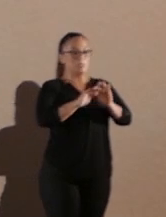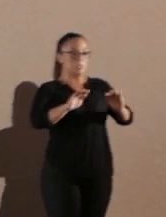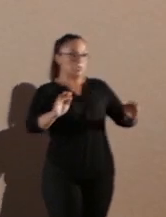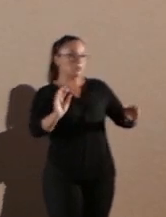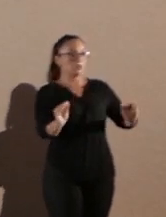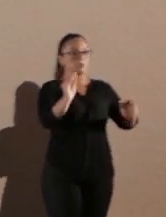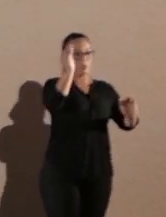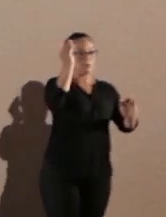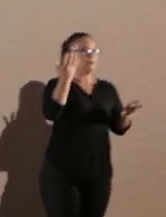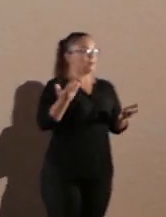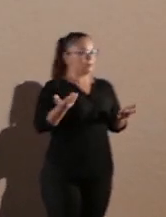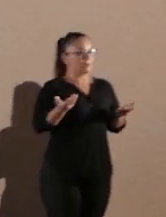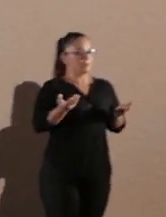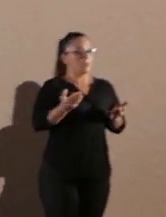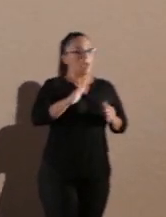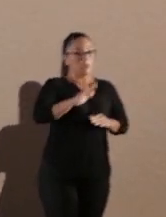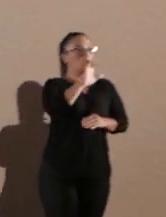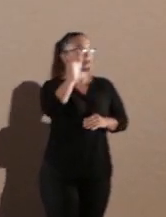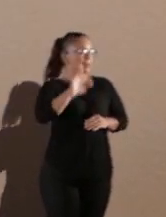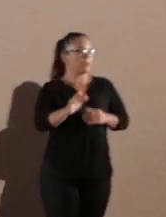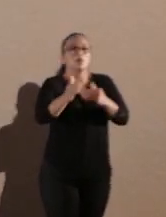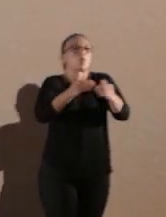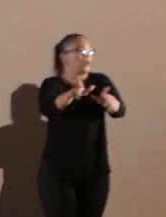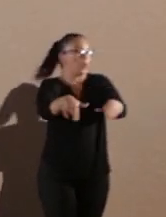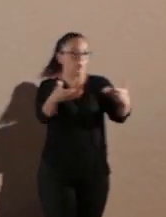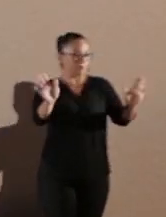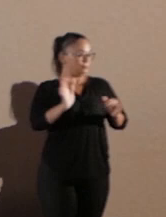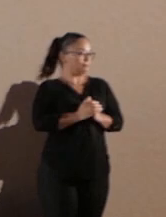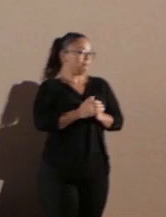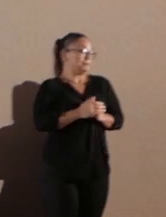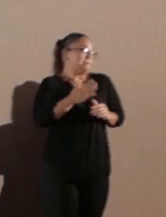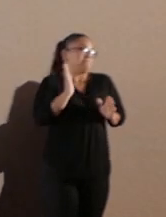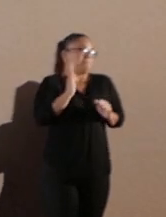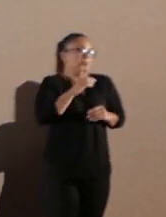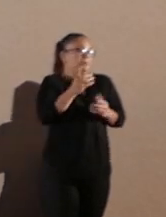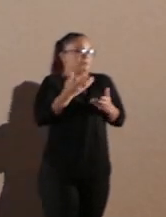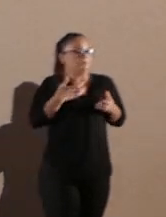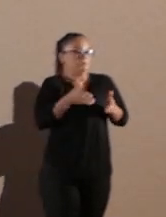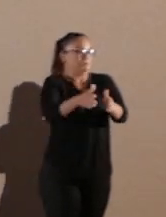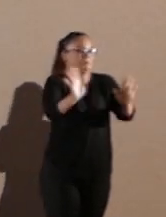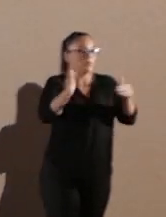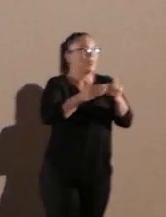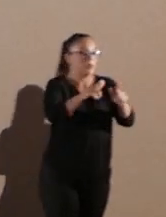y las juventudes en costa rica y donde sea que que mi destino me lleve